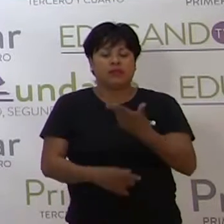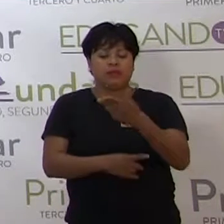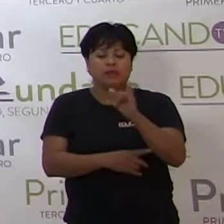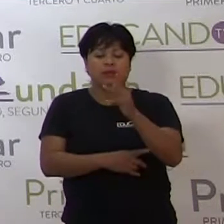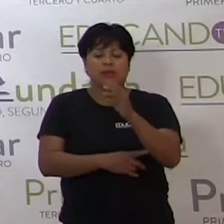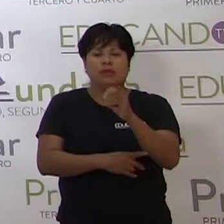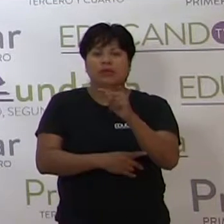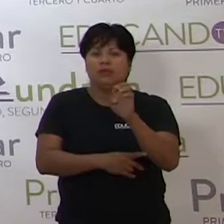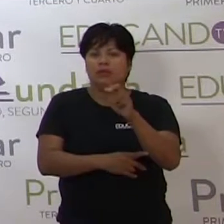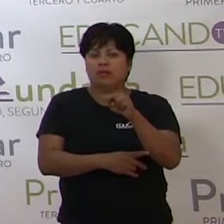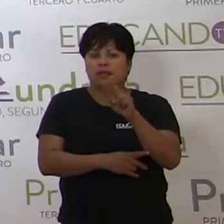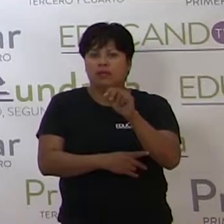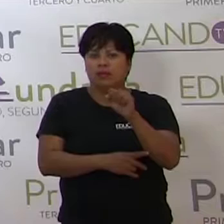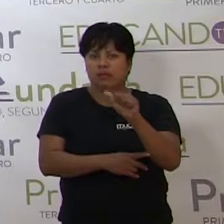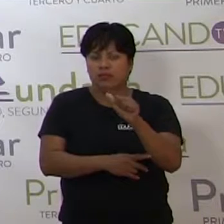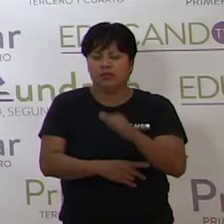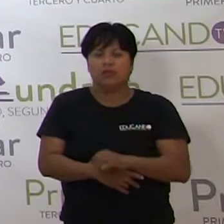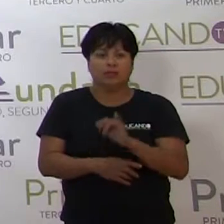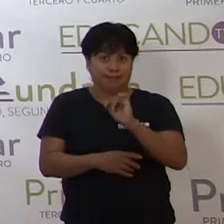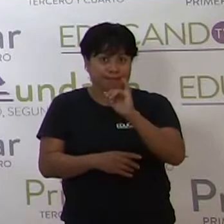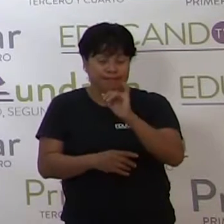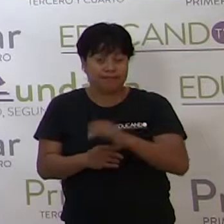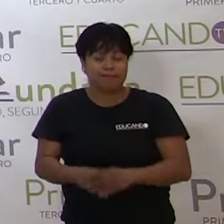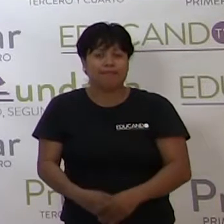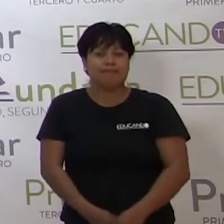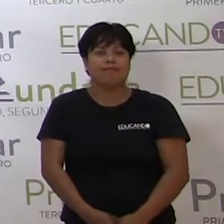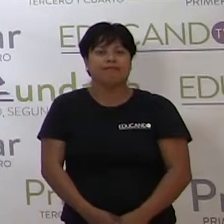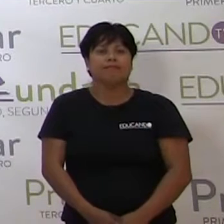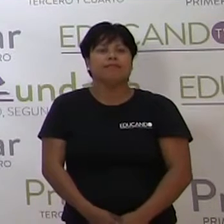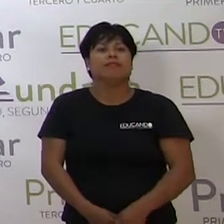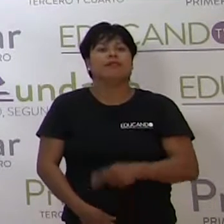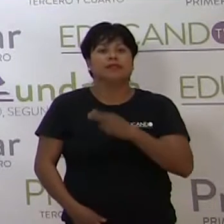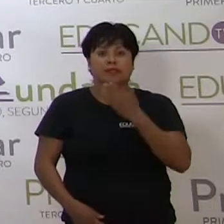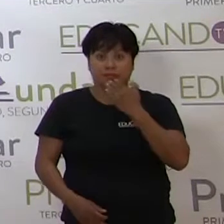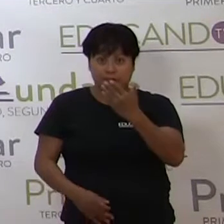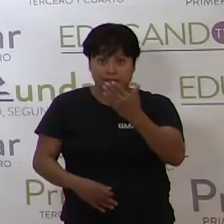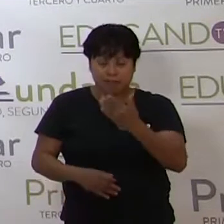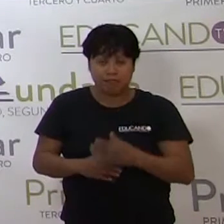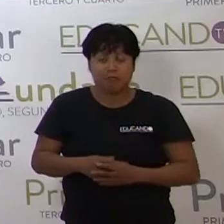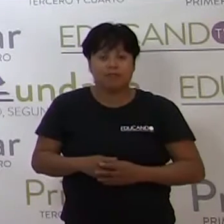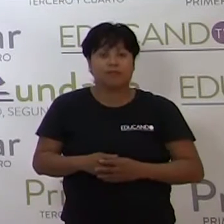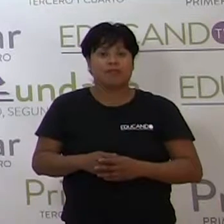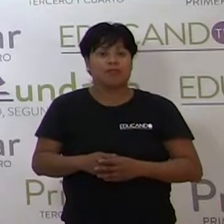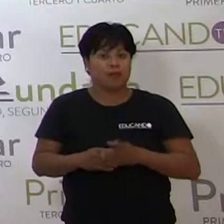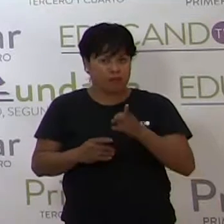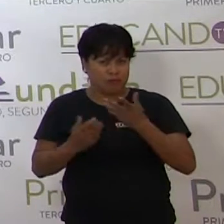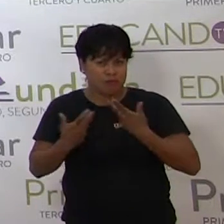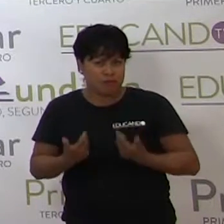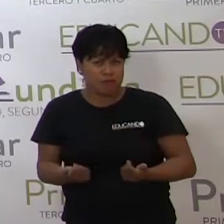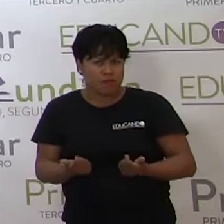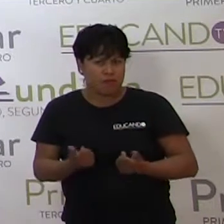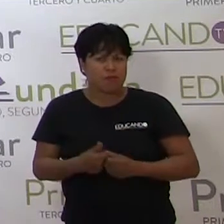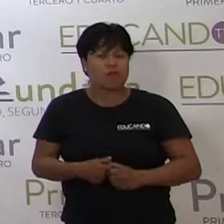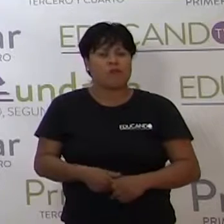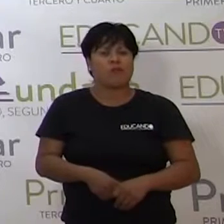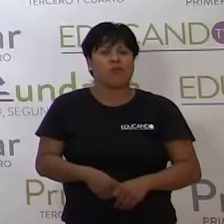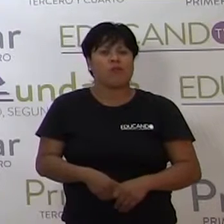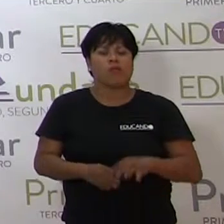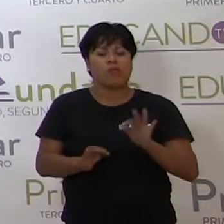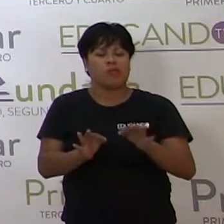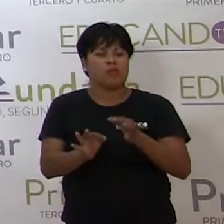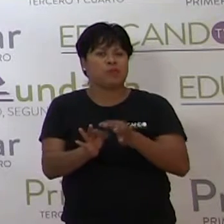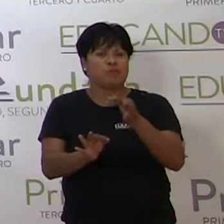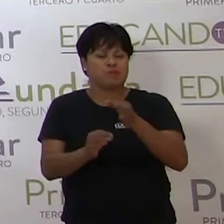hipotenusa. ¿Sí? ¿Vamos bien? ¿Estás entendiendo?